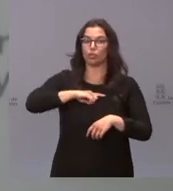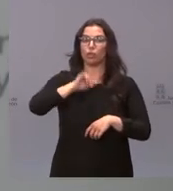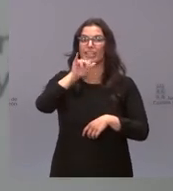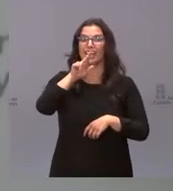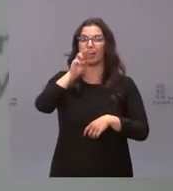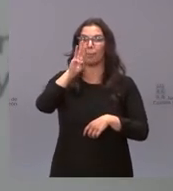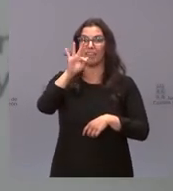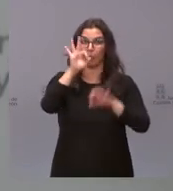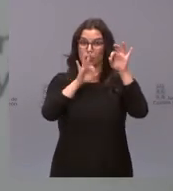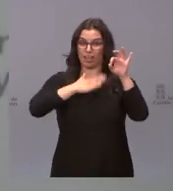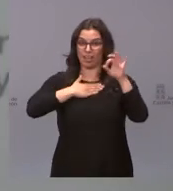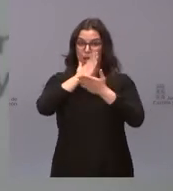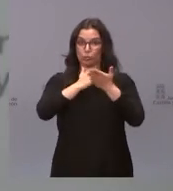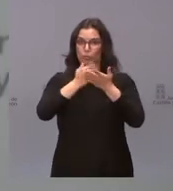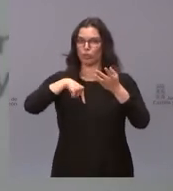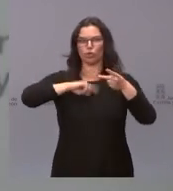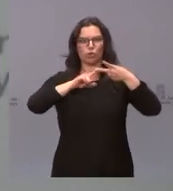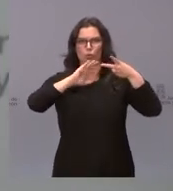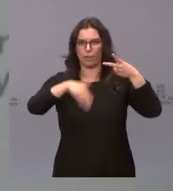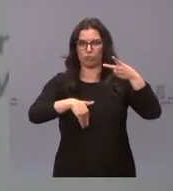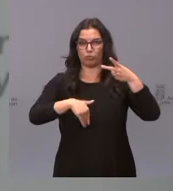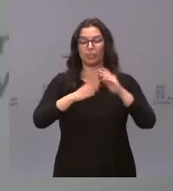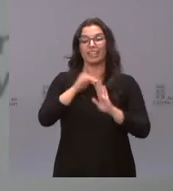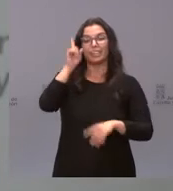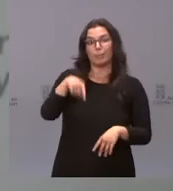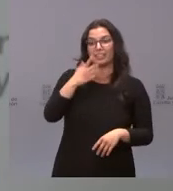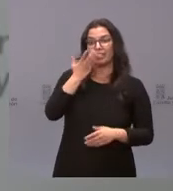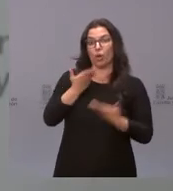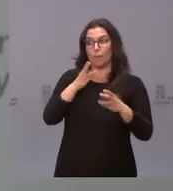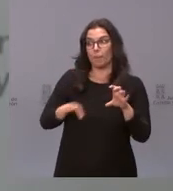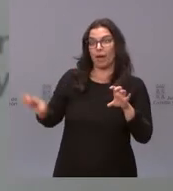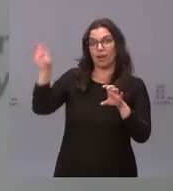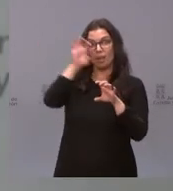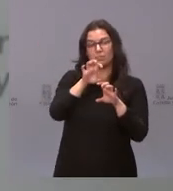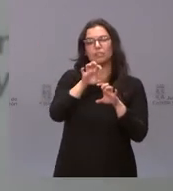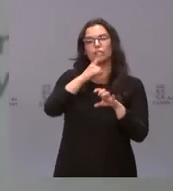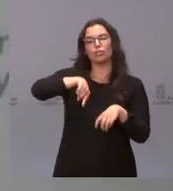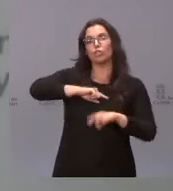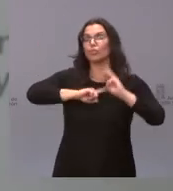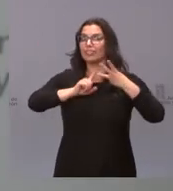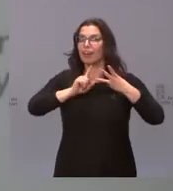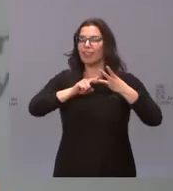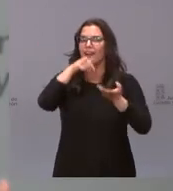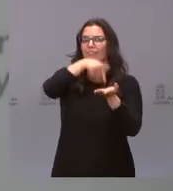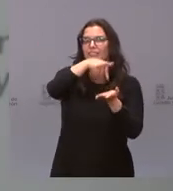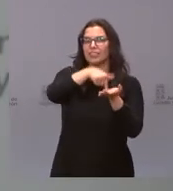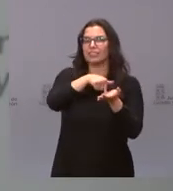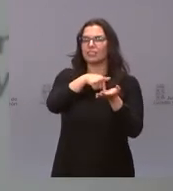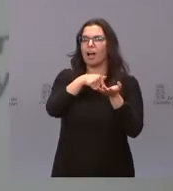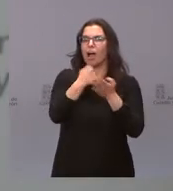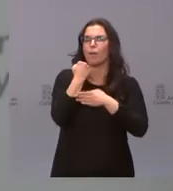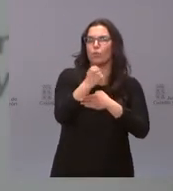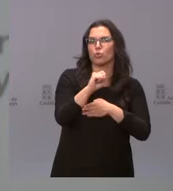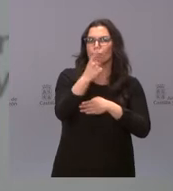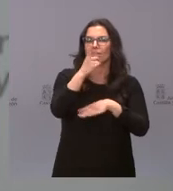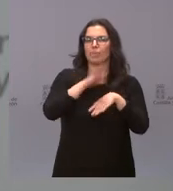y estamos entre las tres comunidades autónomas que tienen una fiscalidad más favorable para el